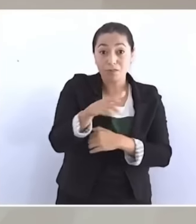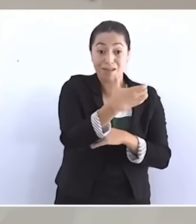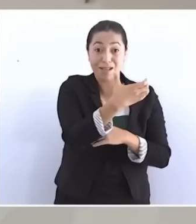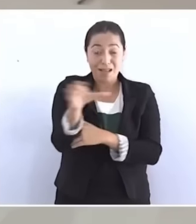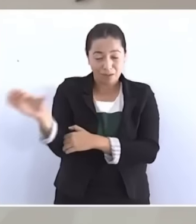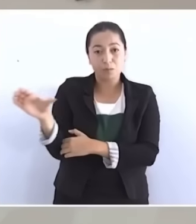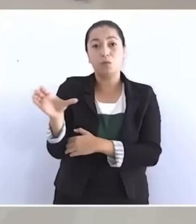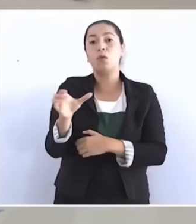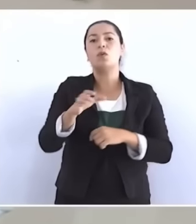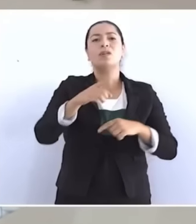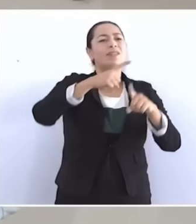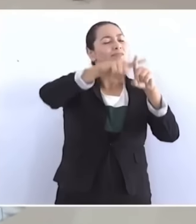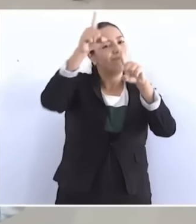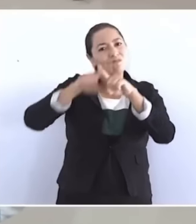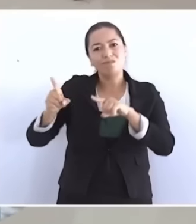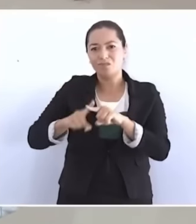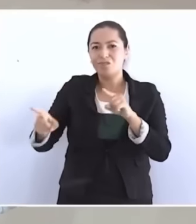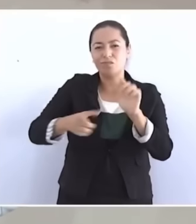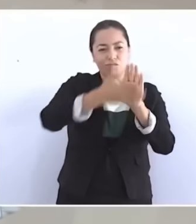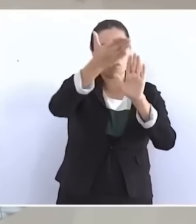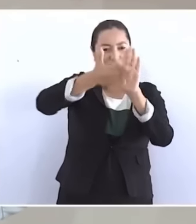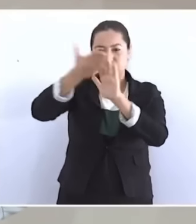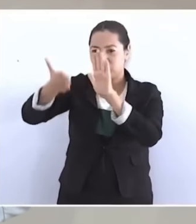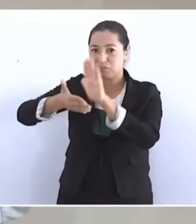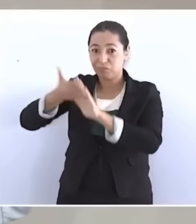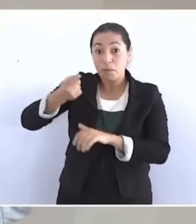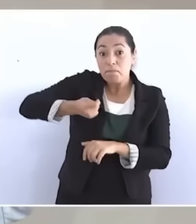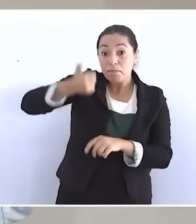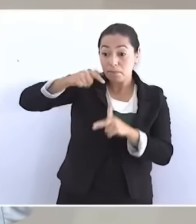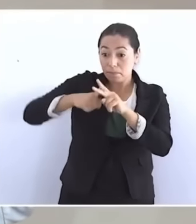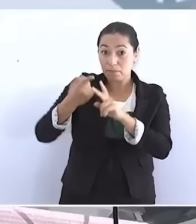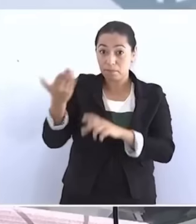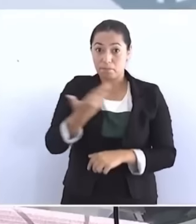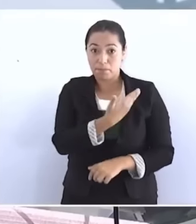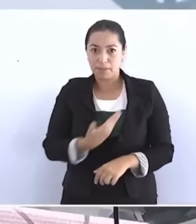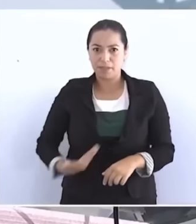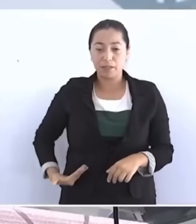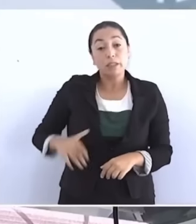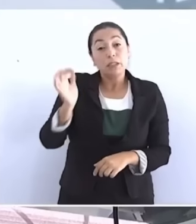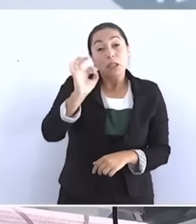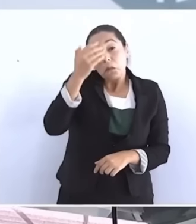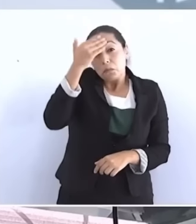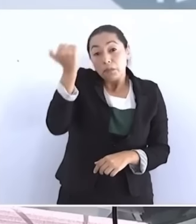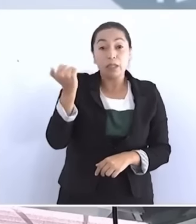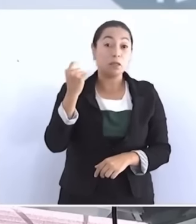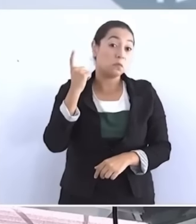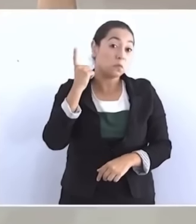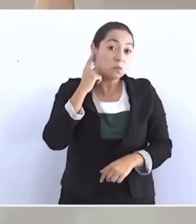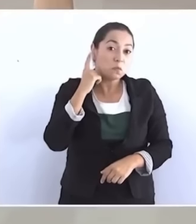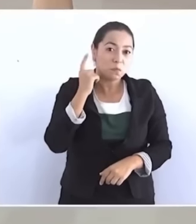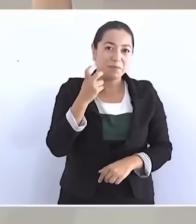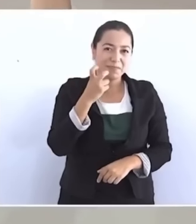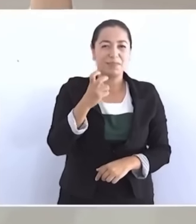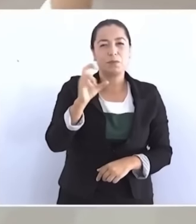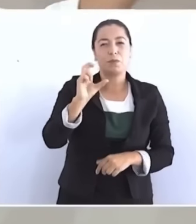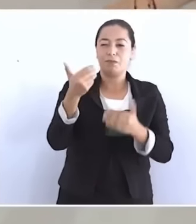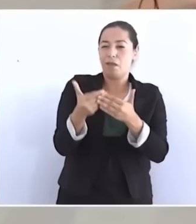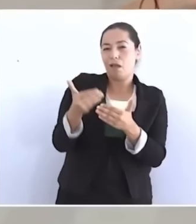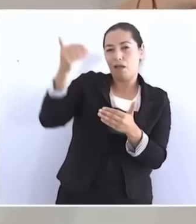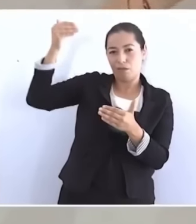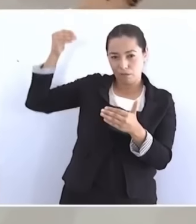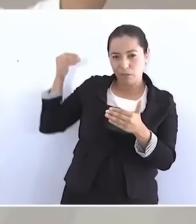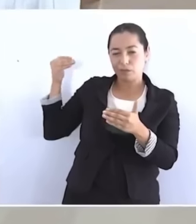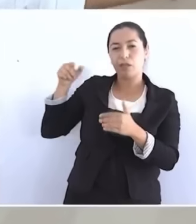obras que inició el presidente. No sé si ya escucharon. Ya ven que en el periodo neoliberal,